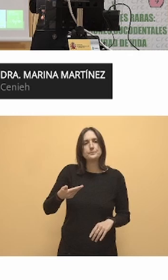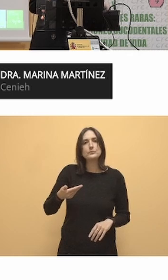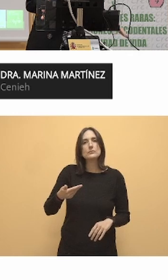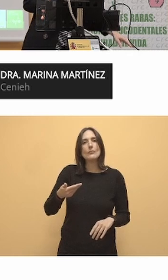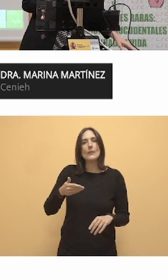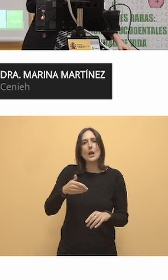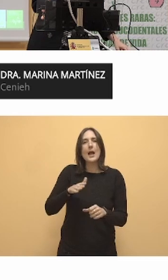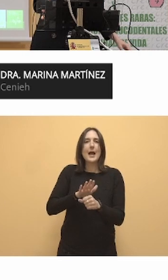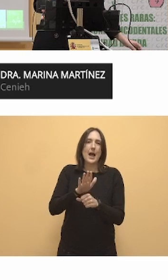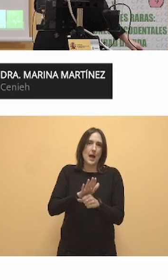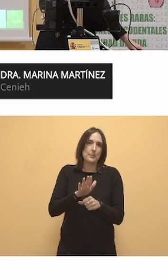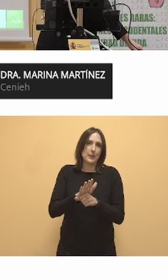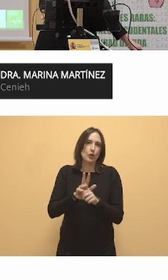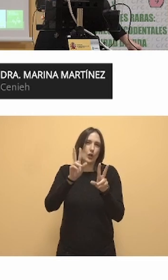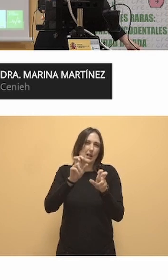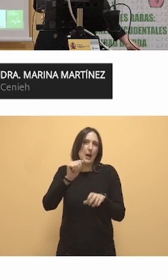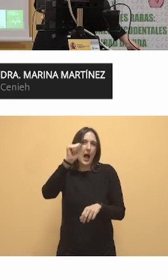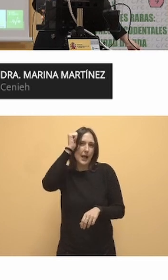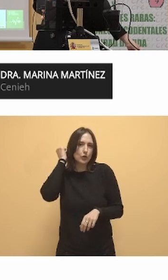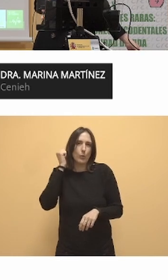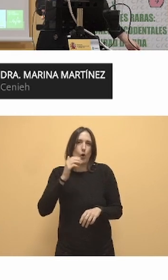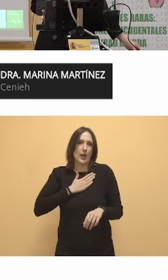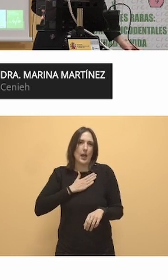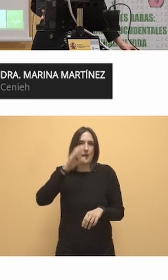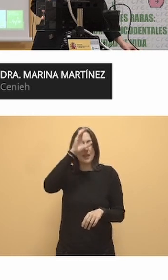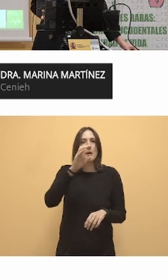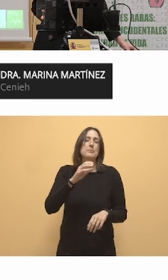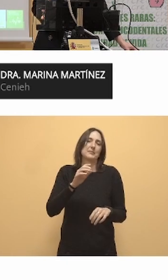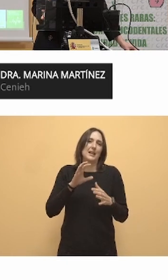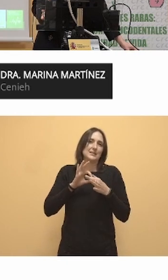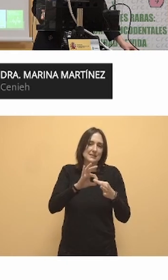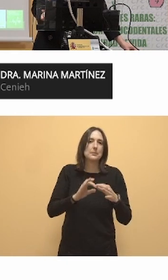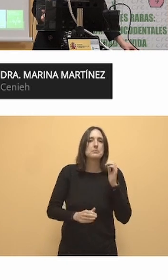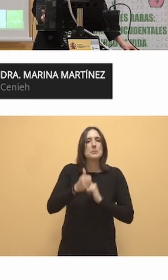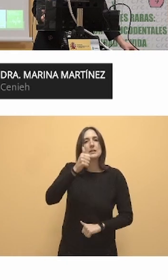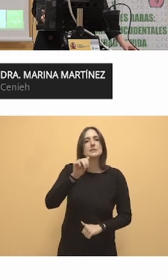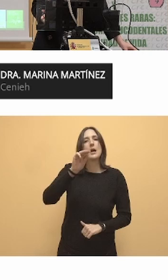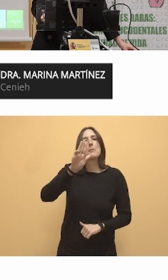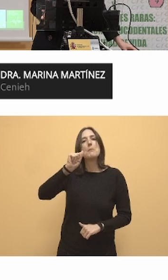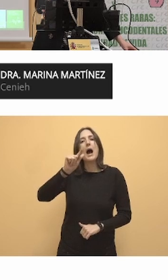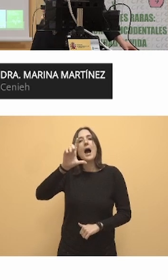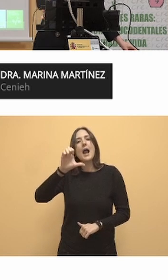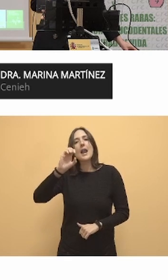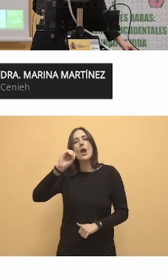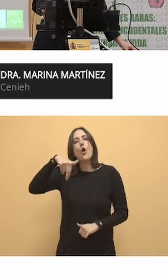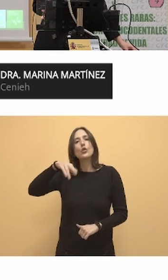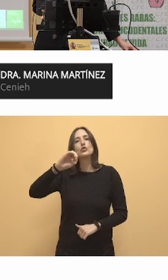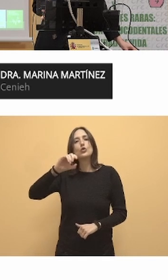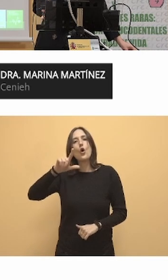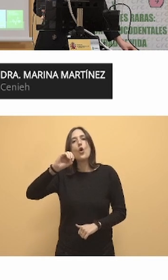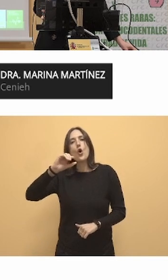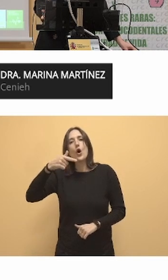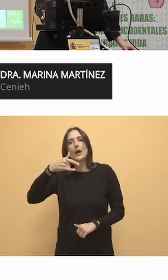el ámbito de la antropología, en nuestro campo de la paleoantropología, mejor dicho. Por tanto, gracias, y gracias a todos